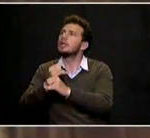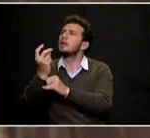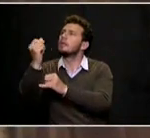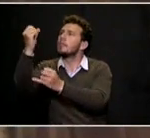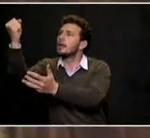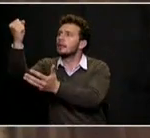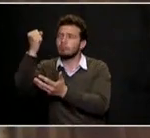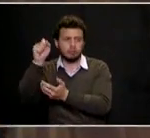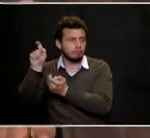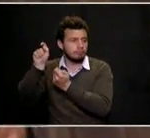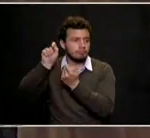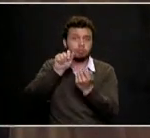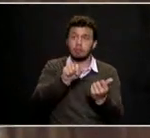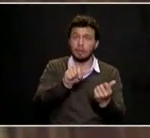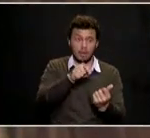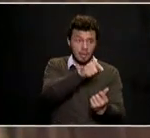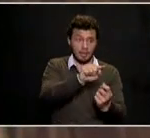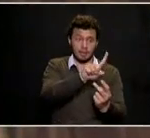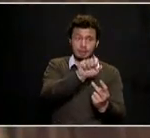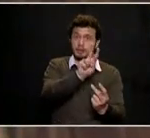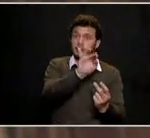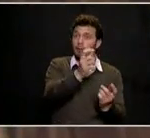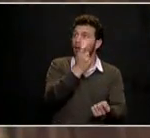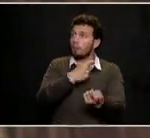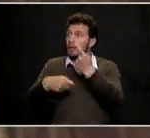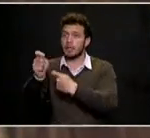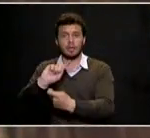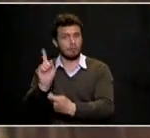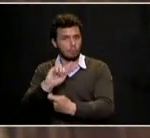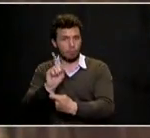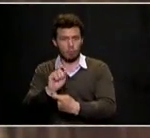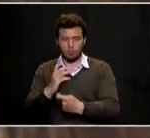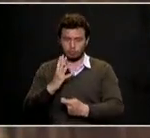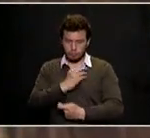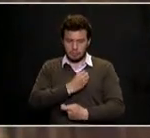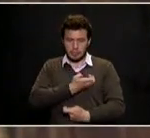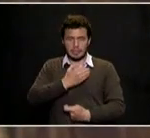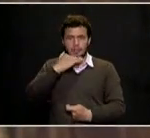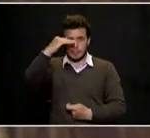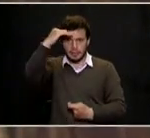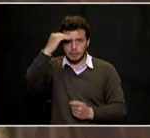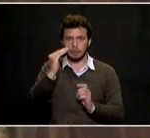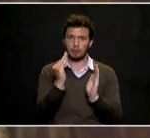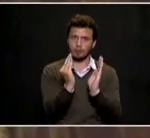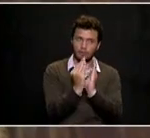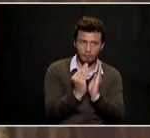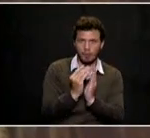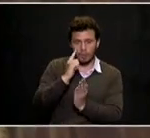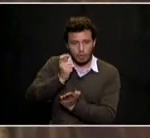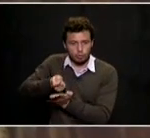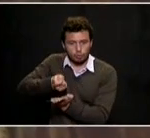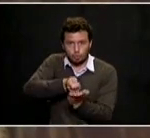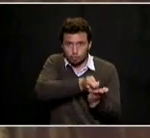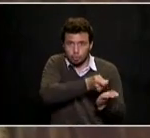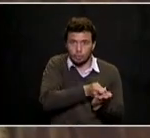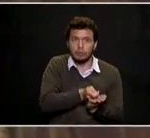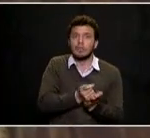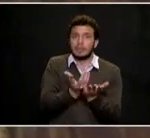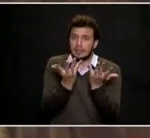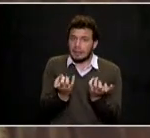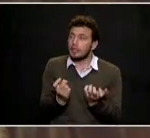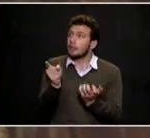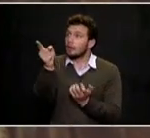la alcaldía de medellín somos socios con la gobernación y con fama y entonces vamos a buscar inversionistas internacional que la haga más viable